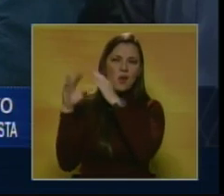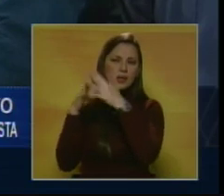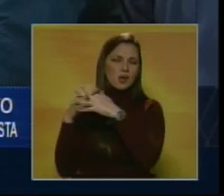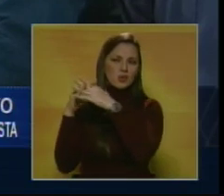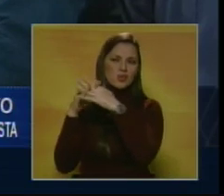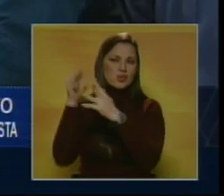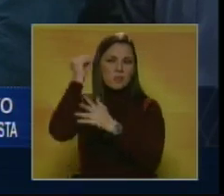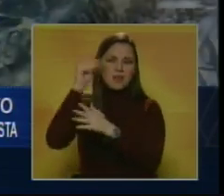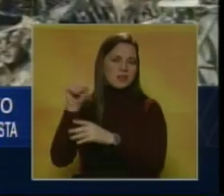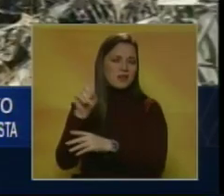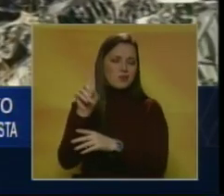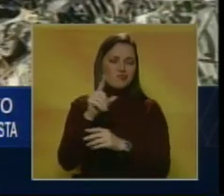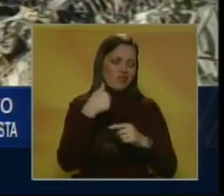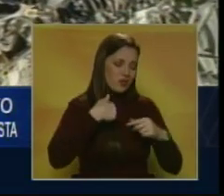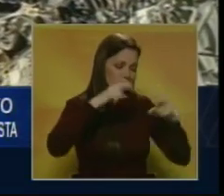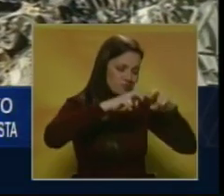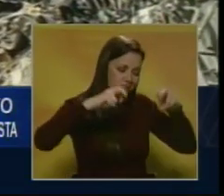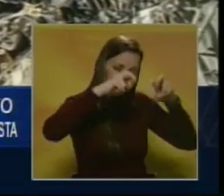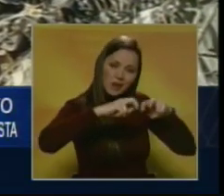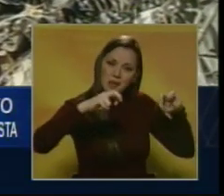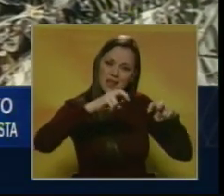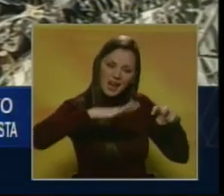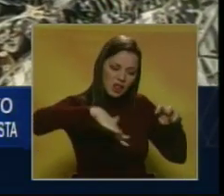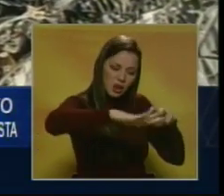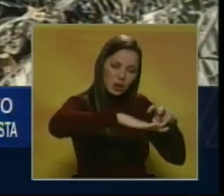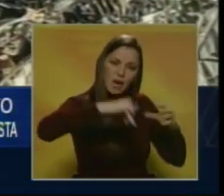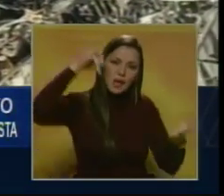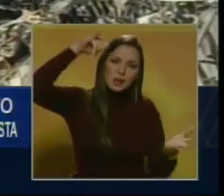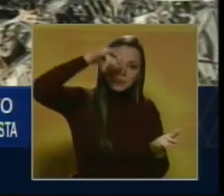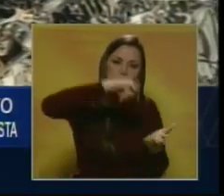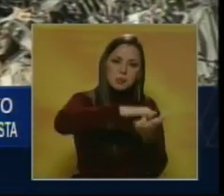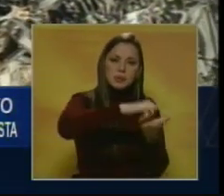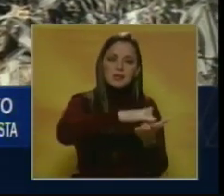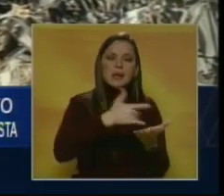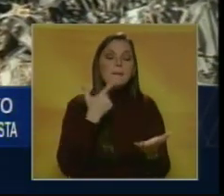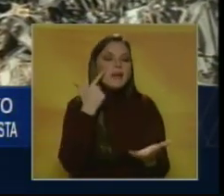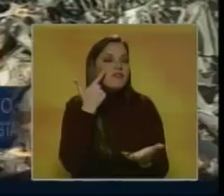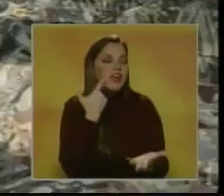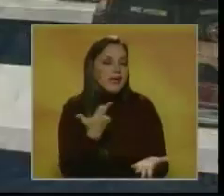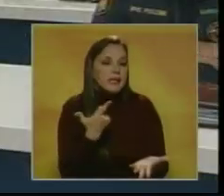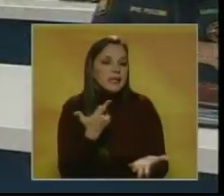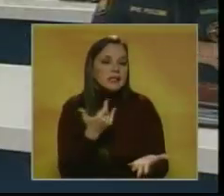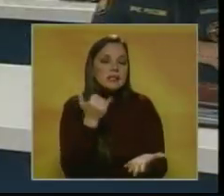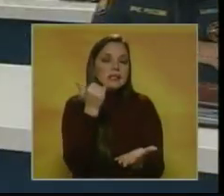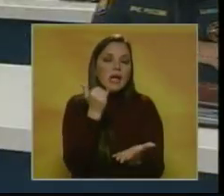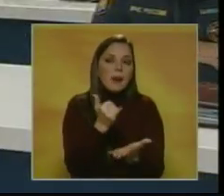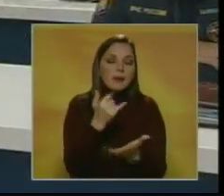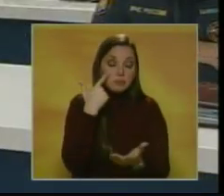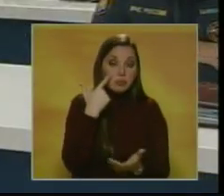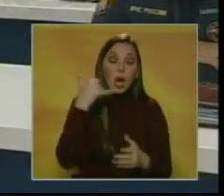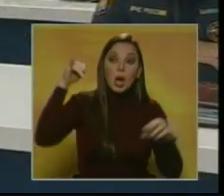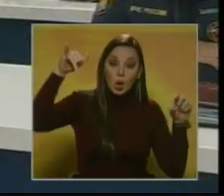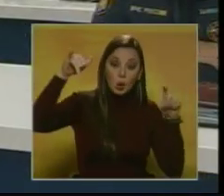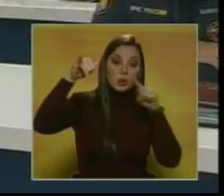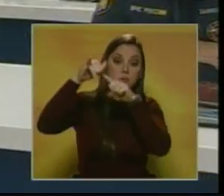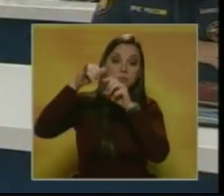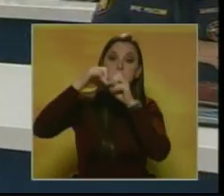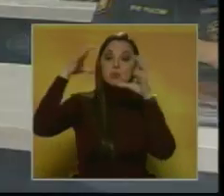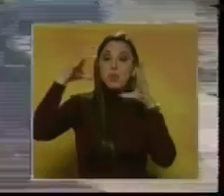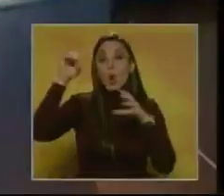se encuentran examinando la zona donde ocurrió el siniestro para intentar determinar si fue provocado por una bomba del grupo